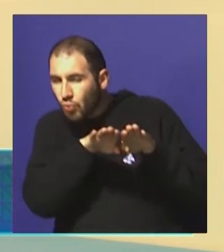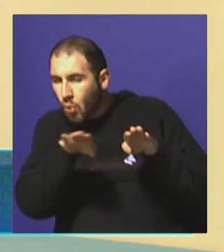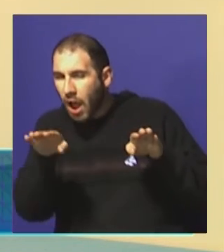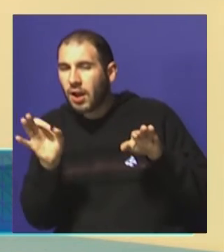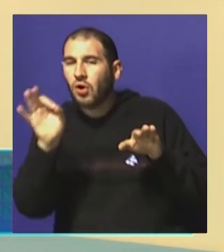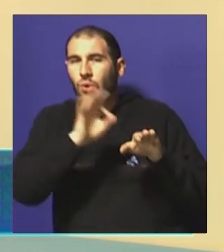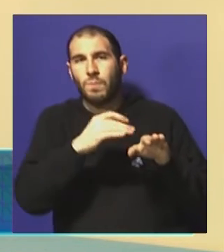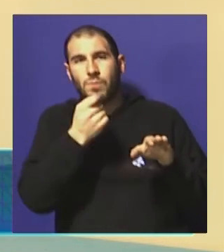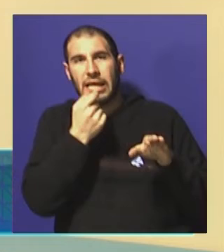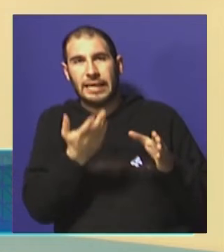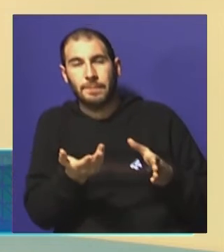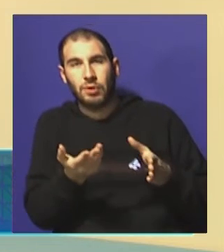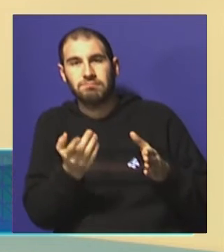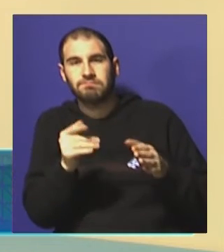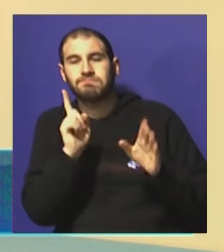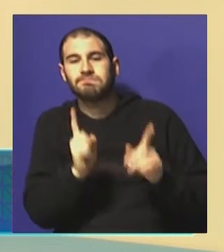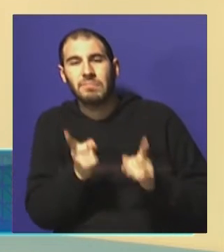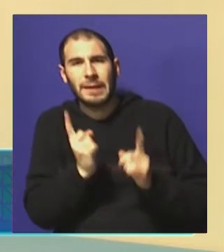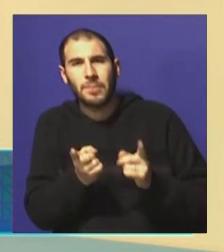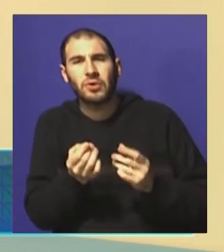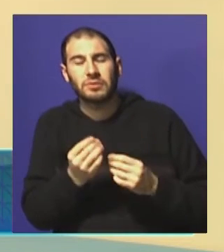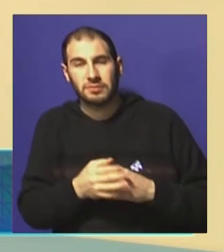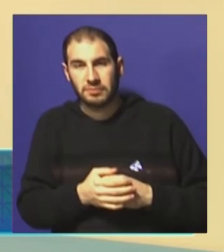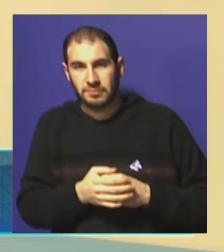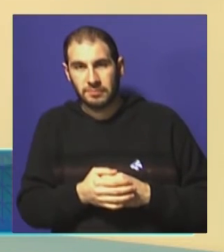algo que siga manteniéndose?